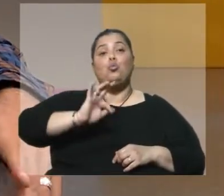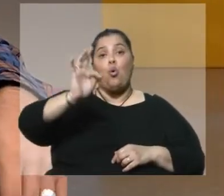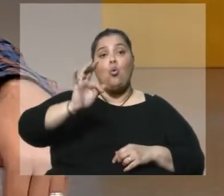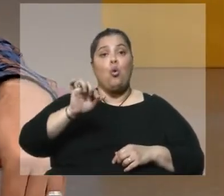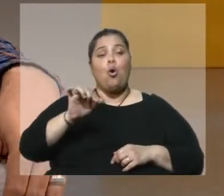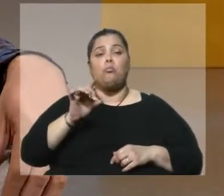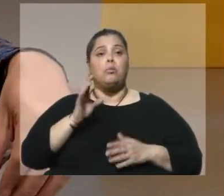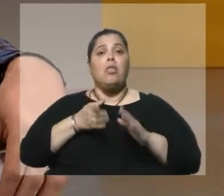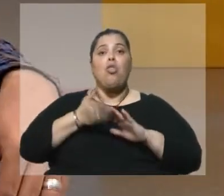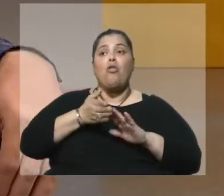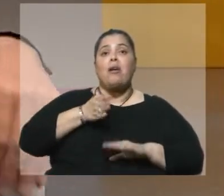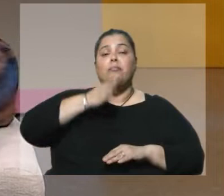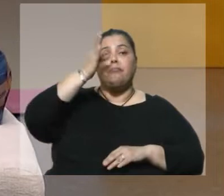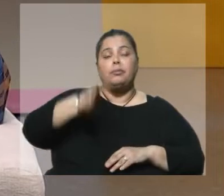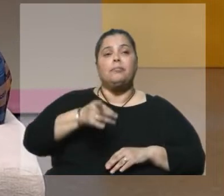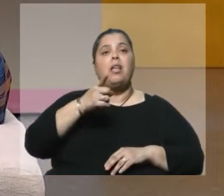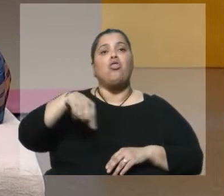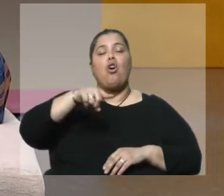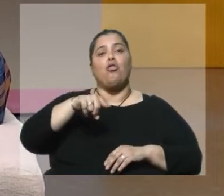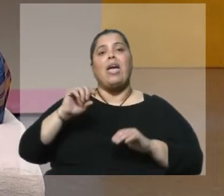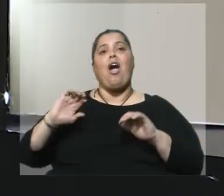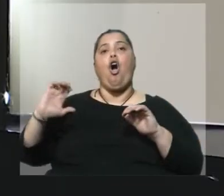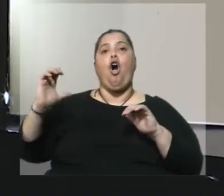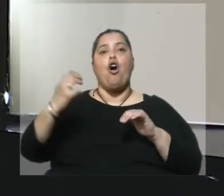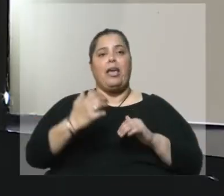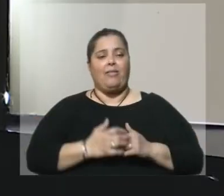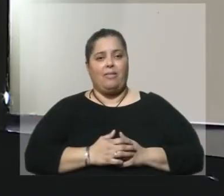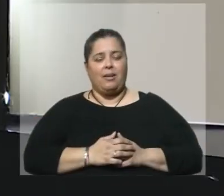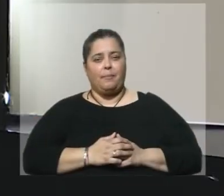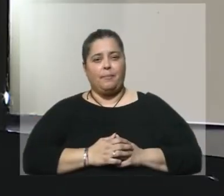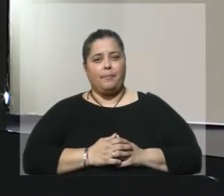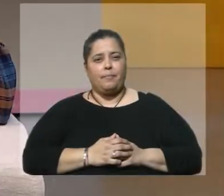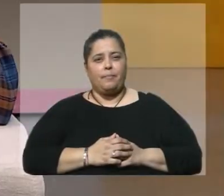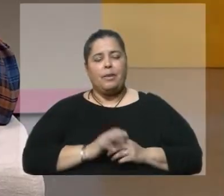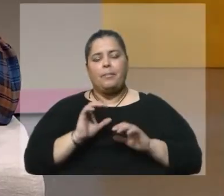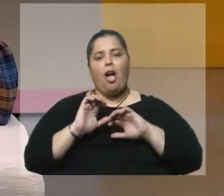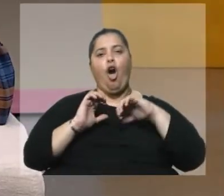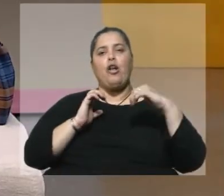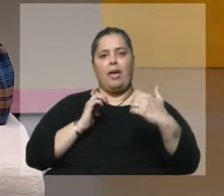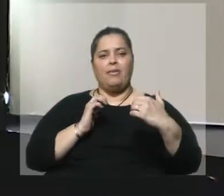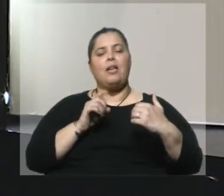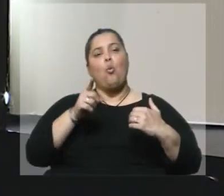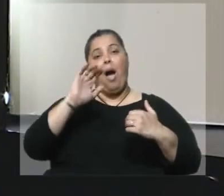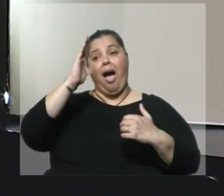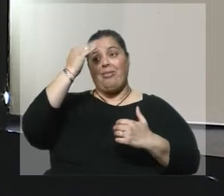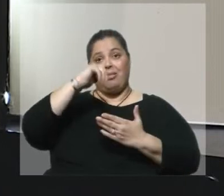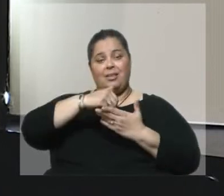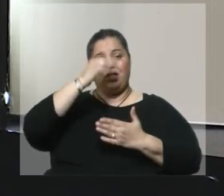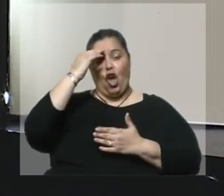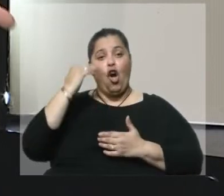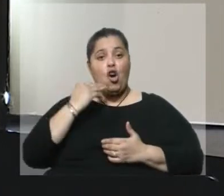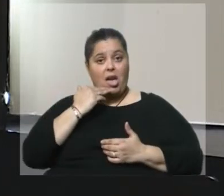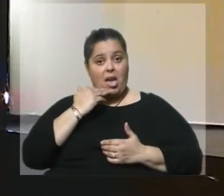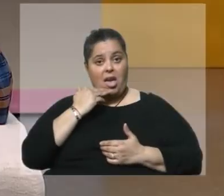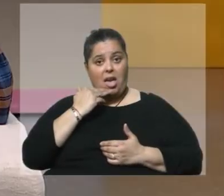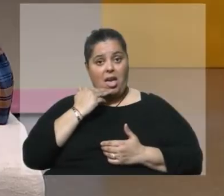es Oriente. O Oriente. Sea, sí, sin lugar a dudas. Estuviste en Corea, me dijiste. Sí. Y trataste de... Me dijiste...